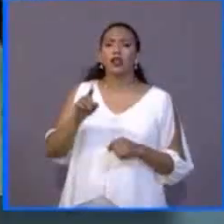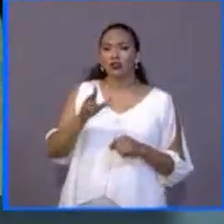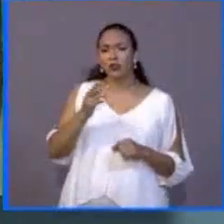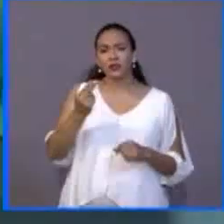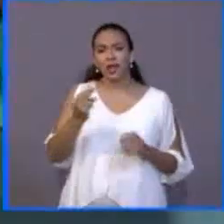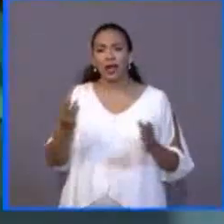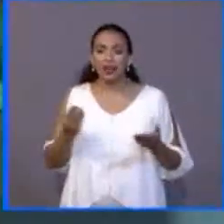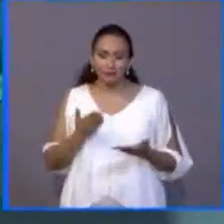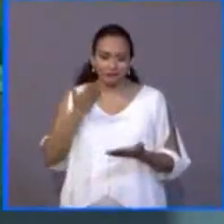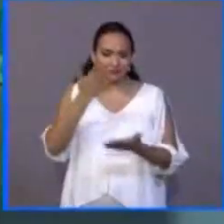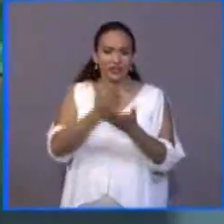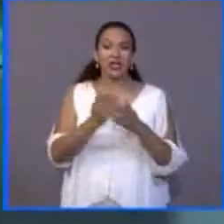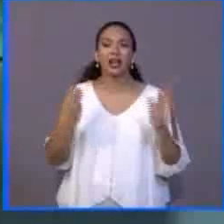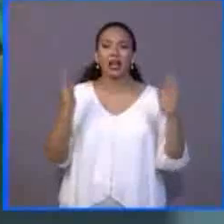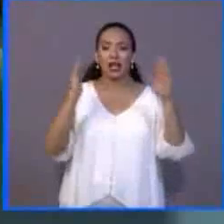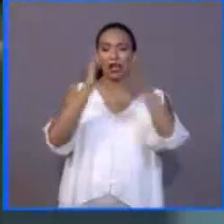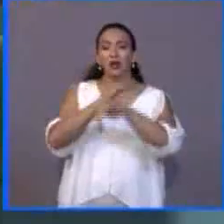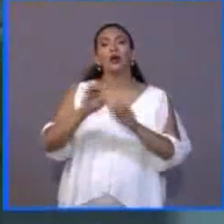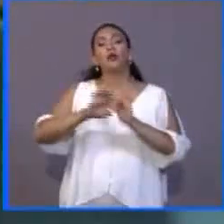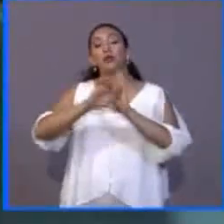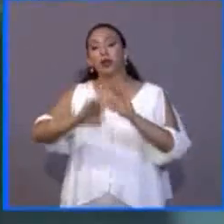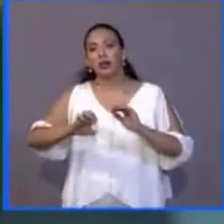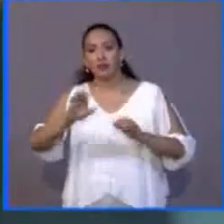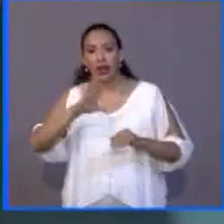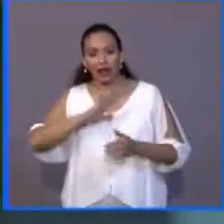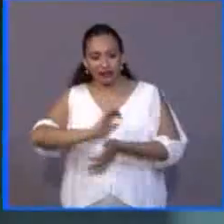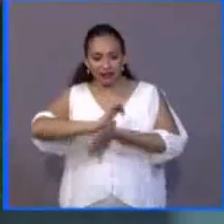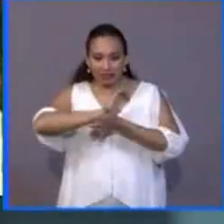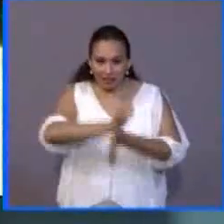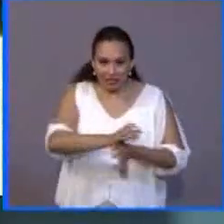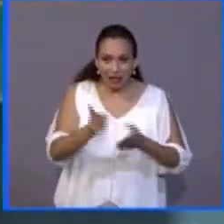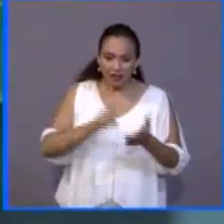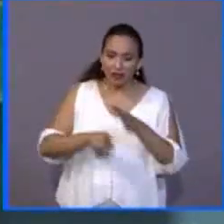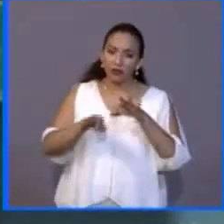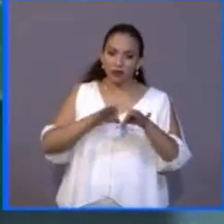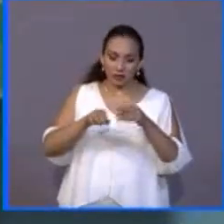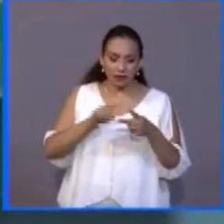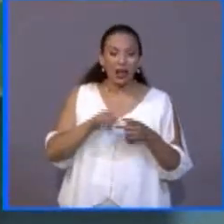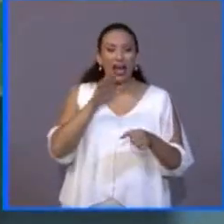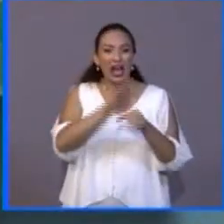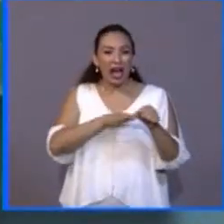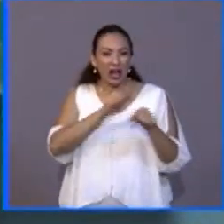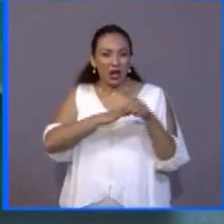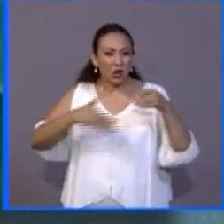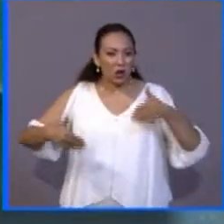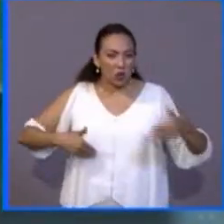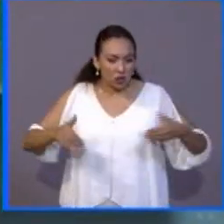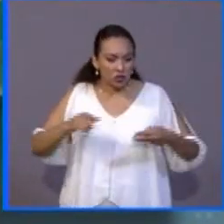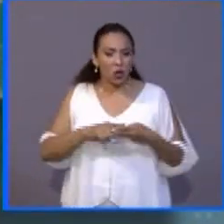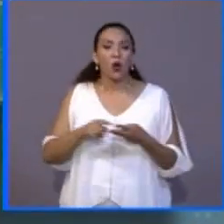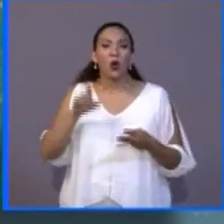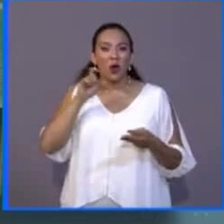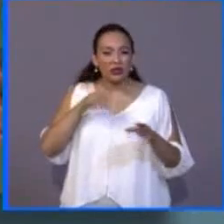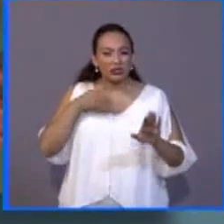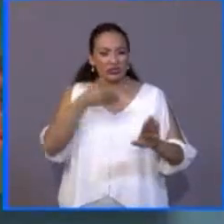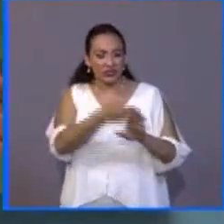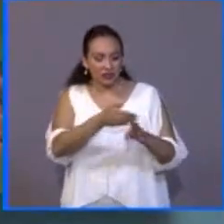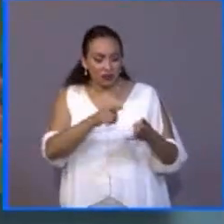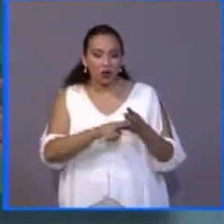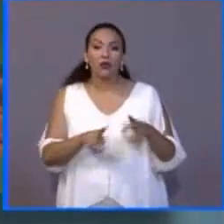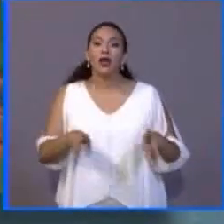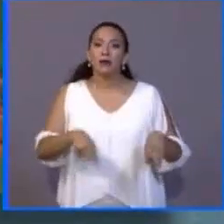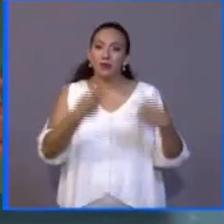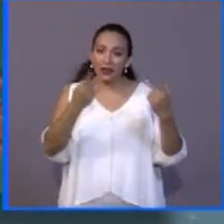de conciliación cuando se trata de asuntos de discriminación en el empleo, acoso u hostigamiento sexual, trata laboral,